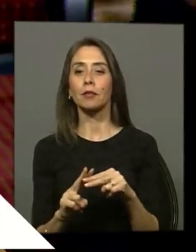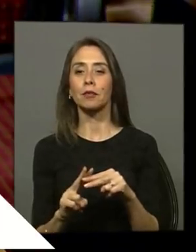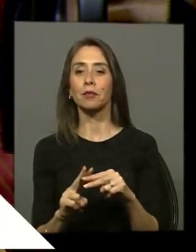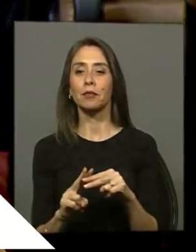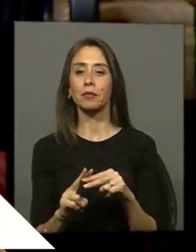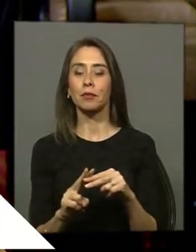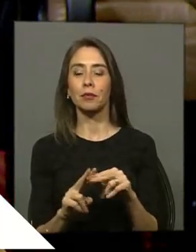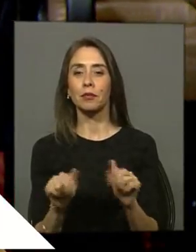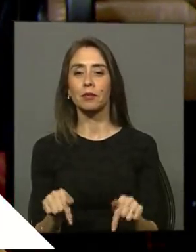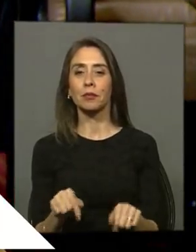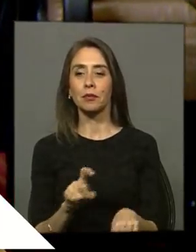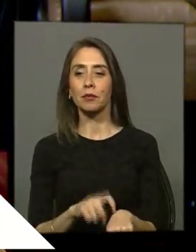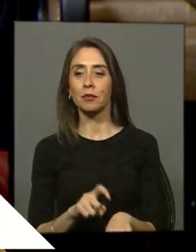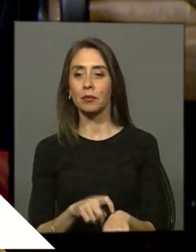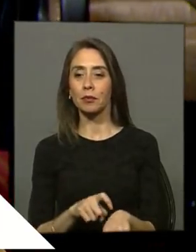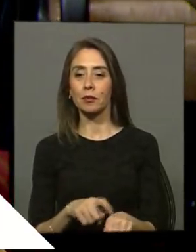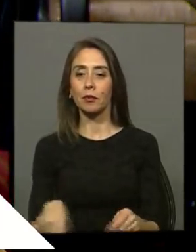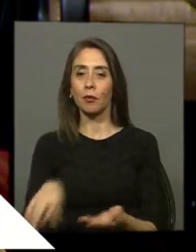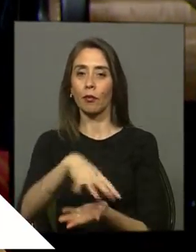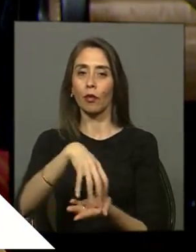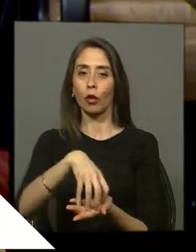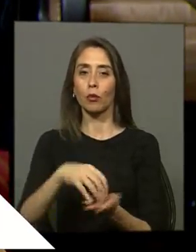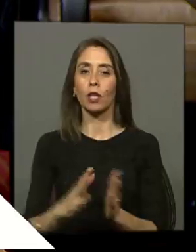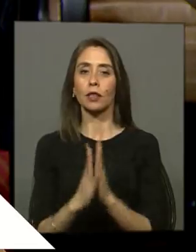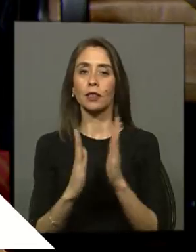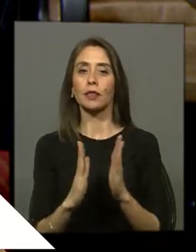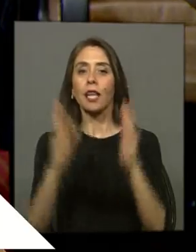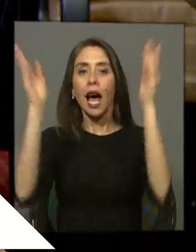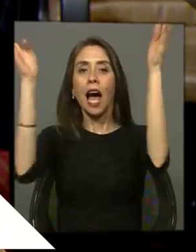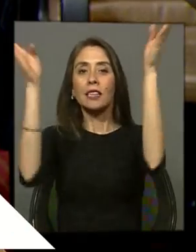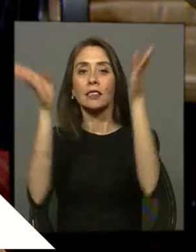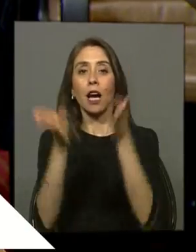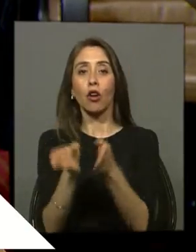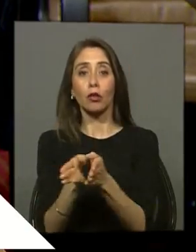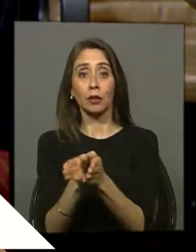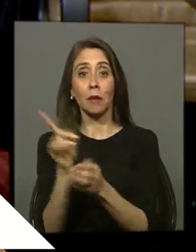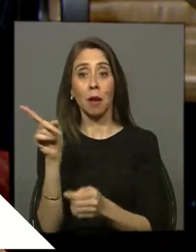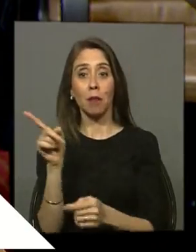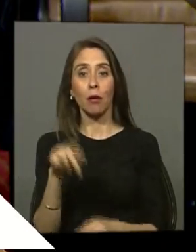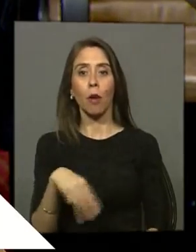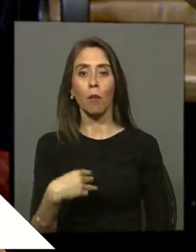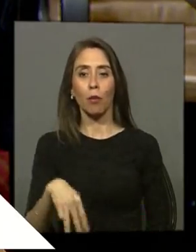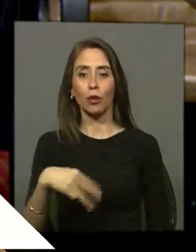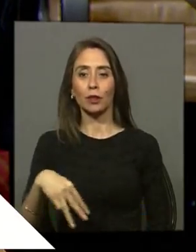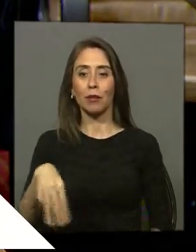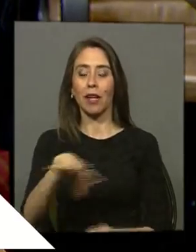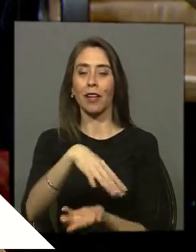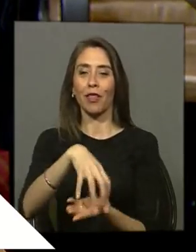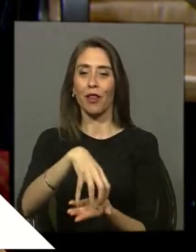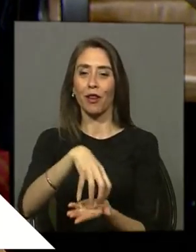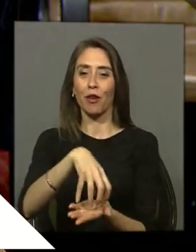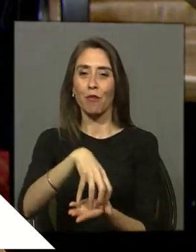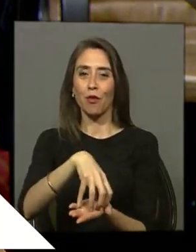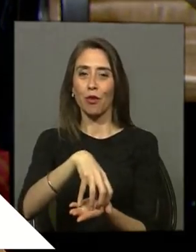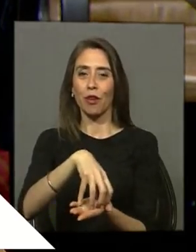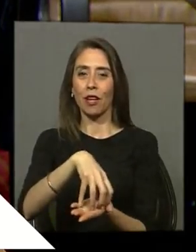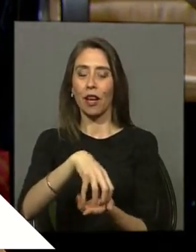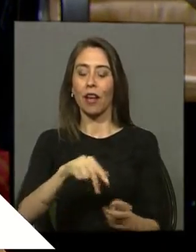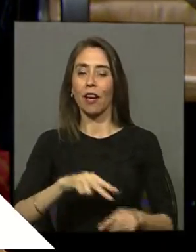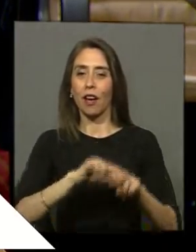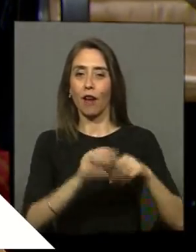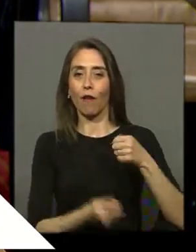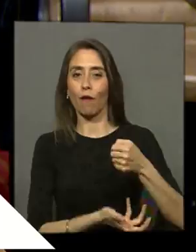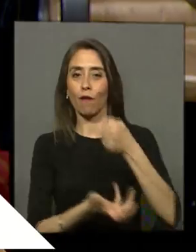en este momento en la comuna de San José de Maipo en que la municipalidad de dicha comuna está instalando con fondos